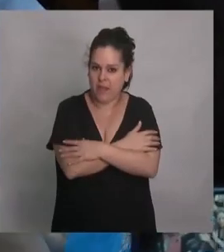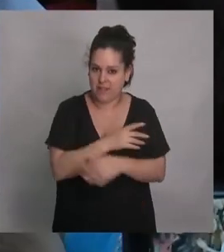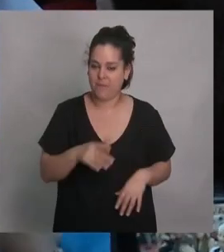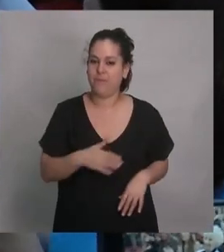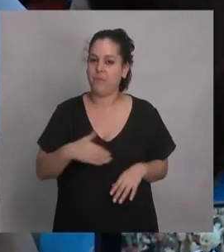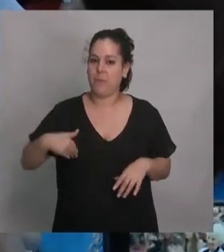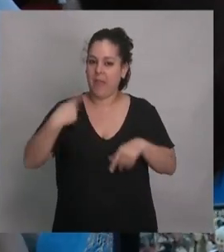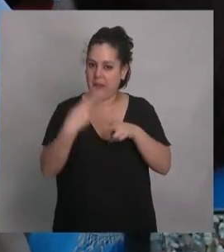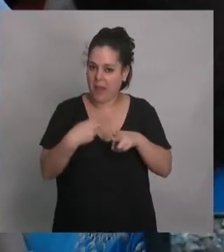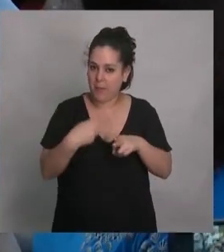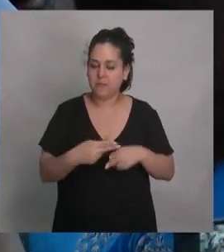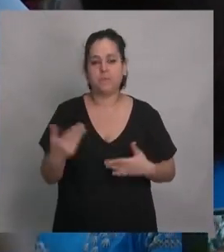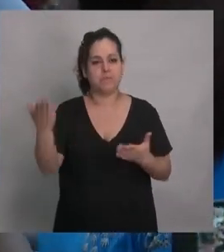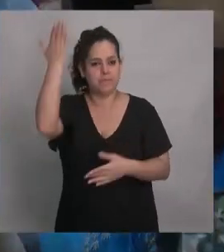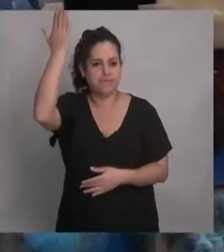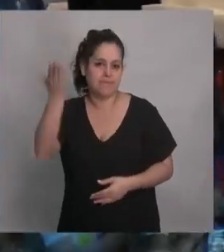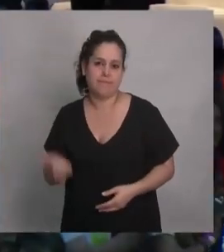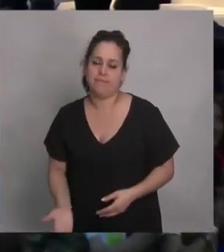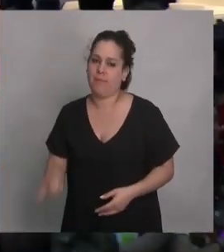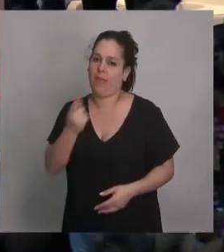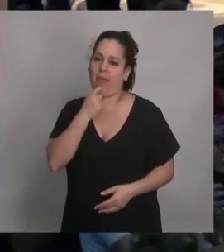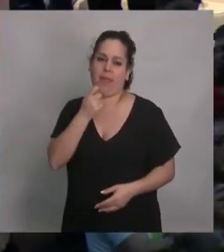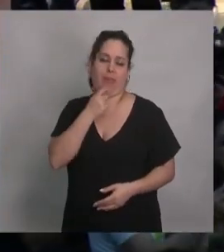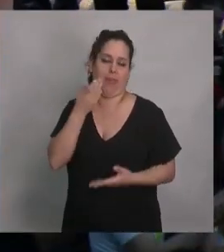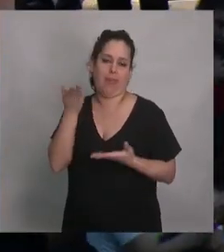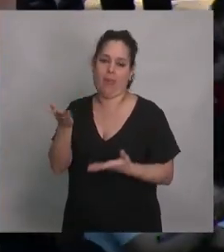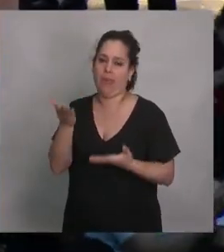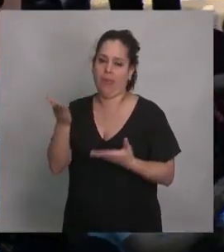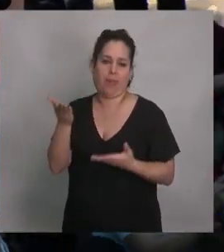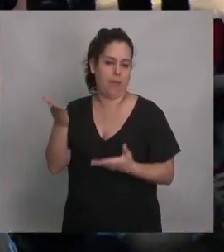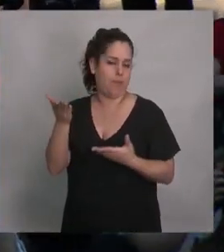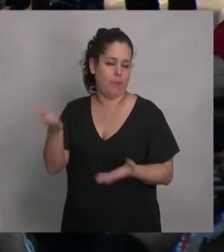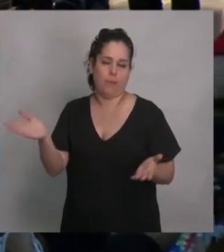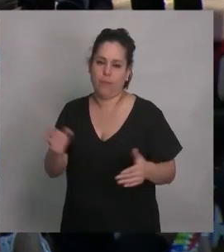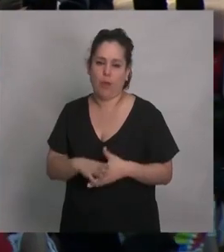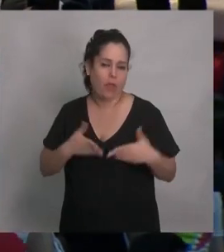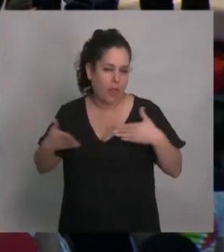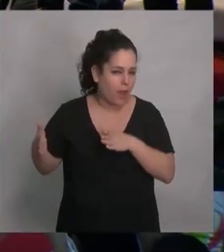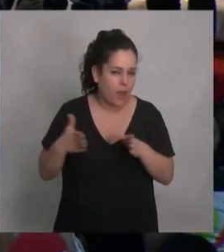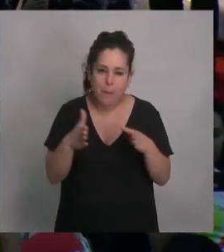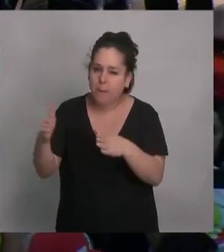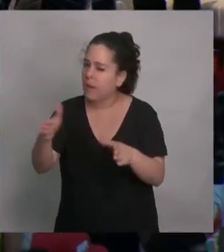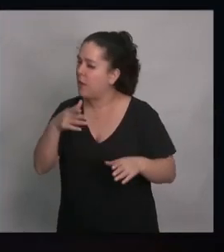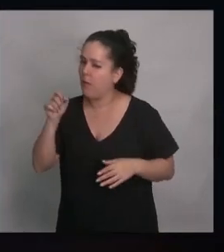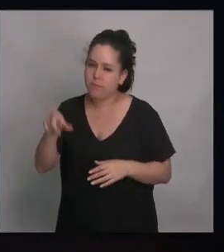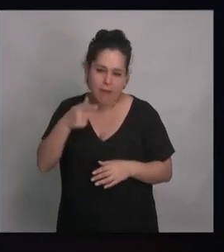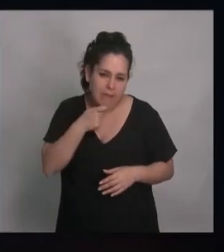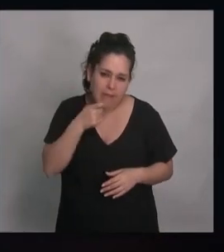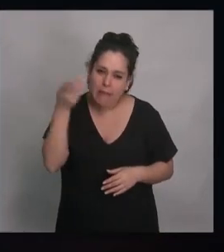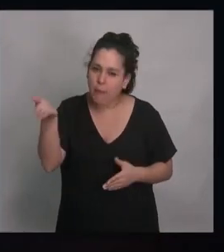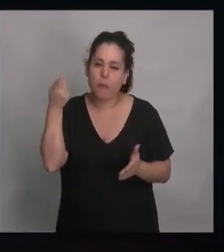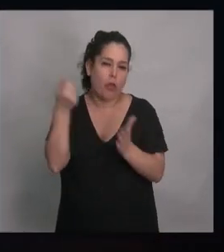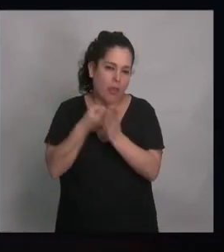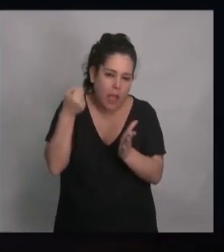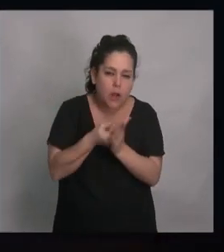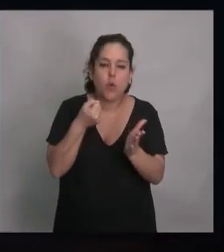El ejemplo y la brújula de todas las luchas de